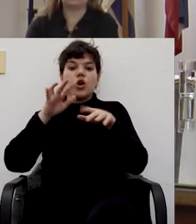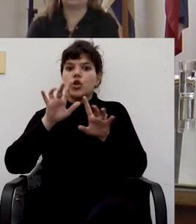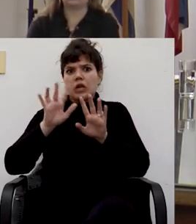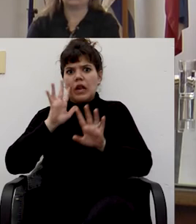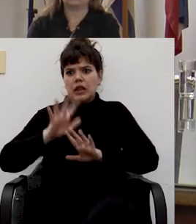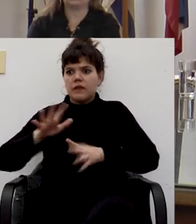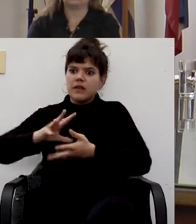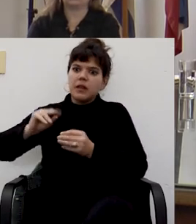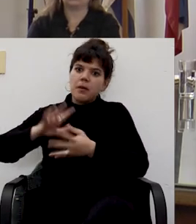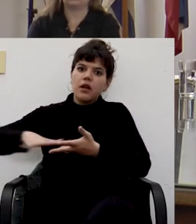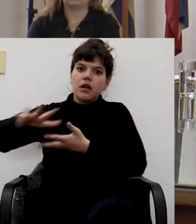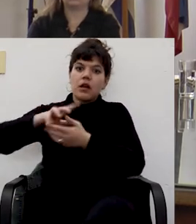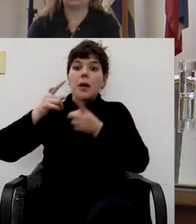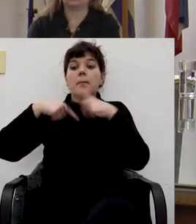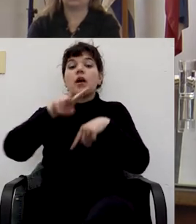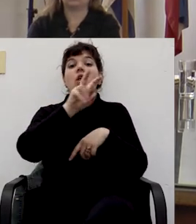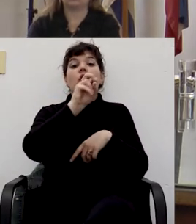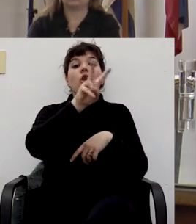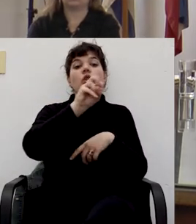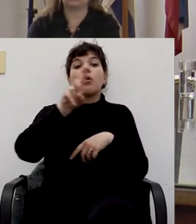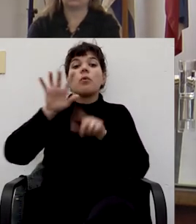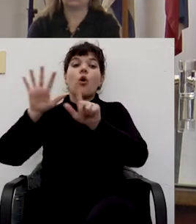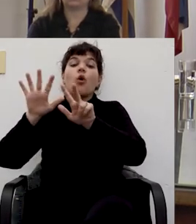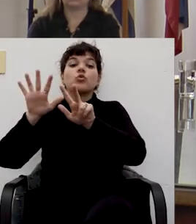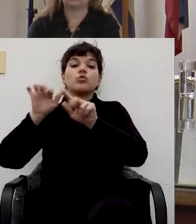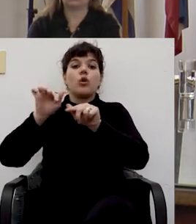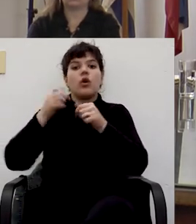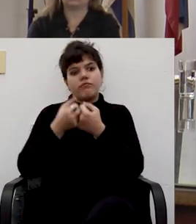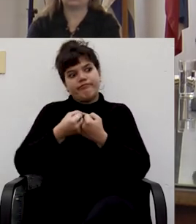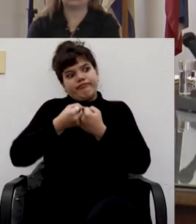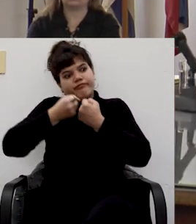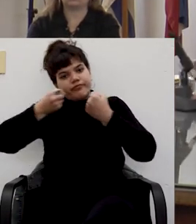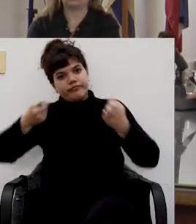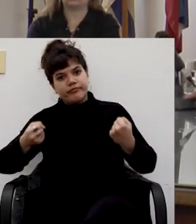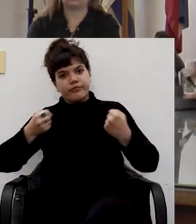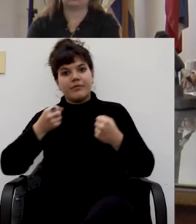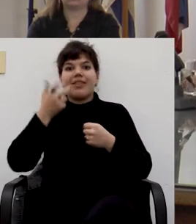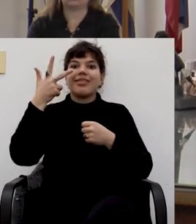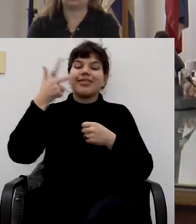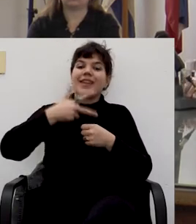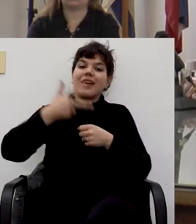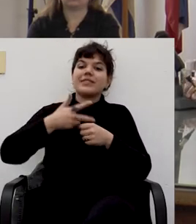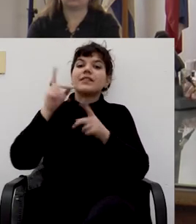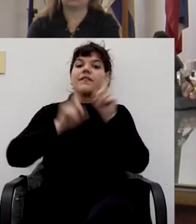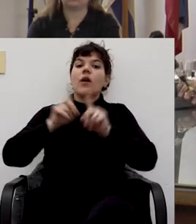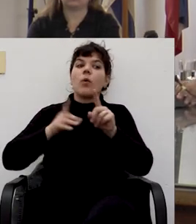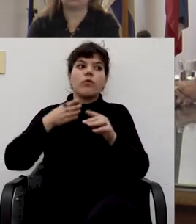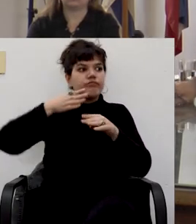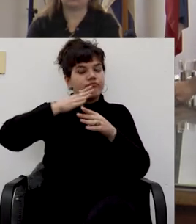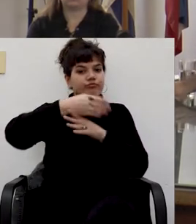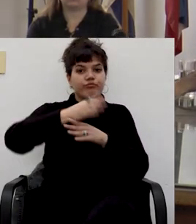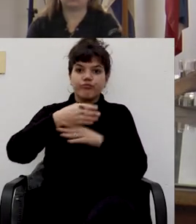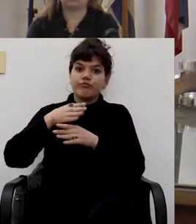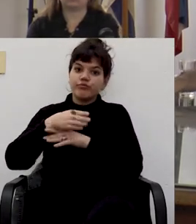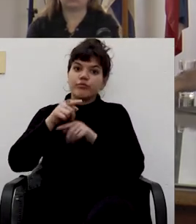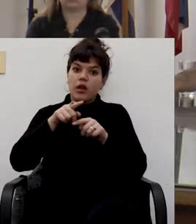a partir del 2018 hay un proceso de expansión y actualmente son 13 las facultades que están implementando, ¿no? La idea